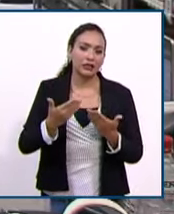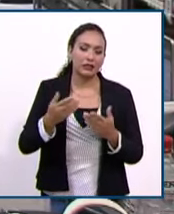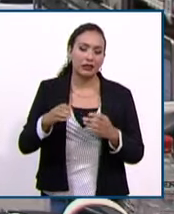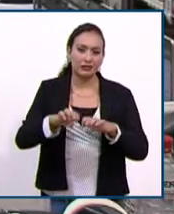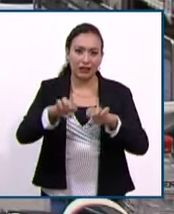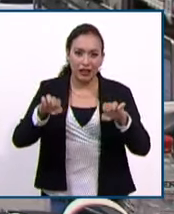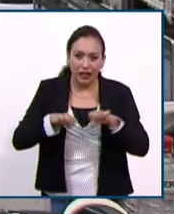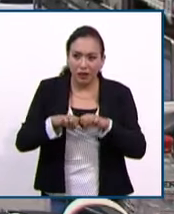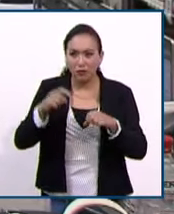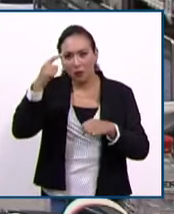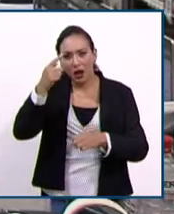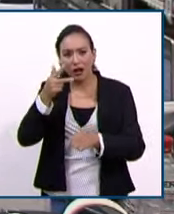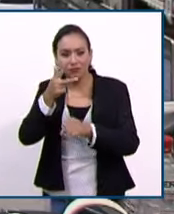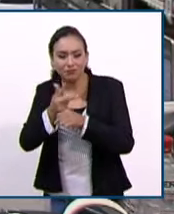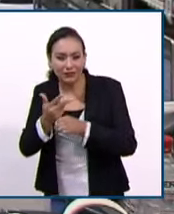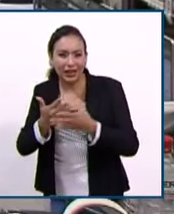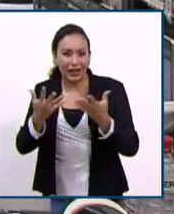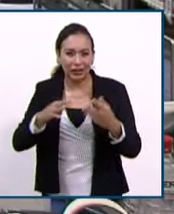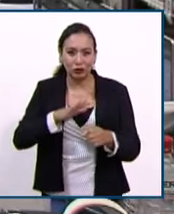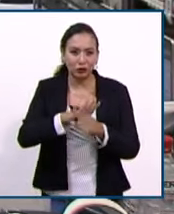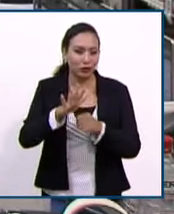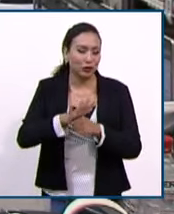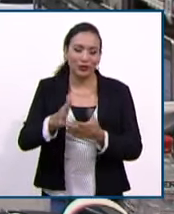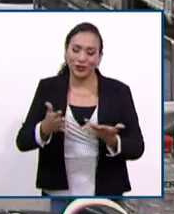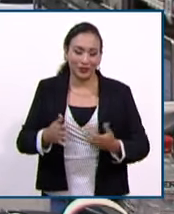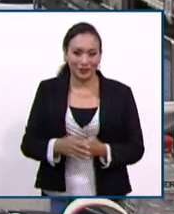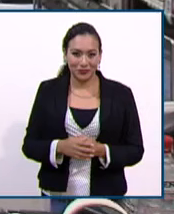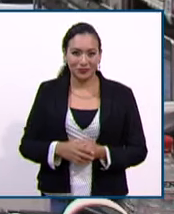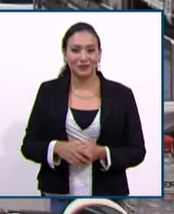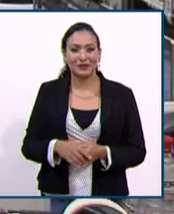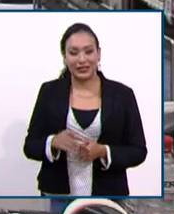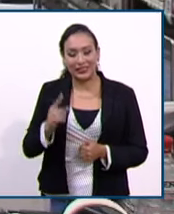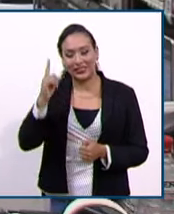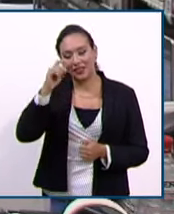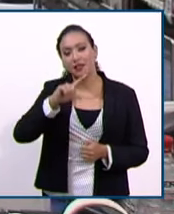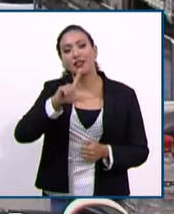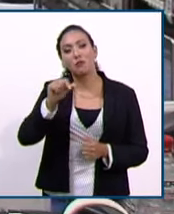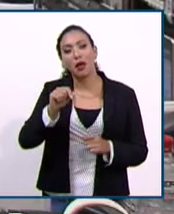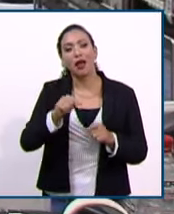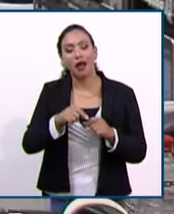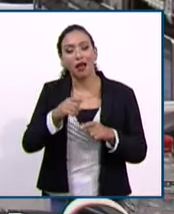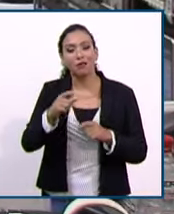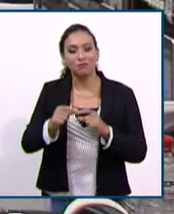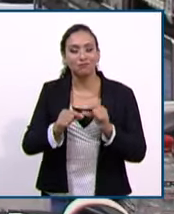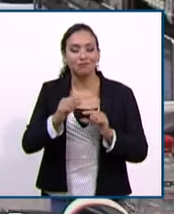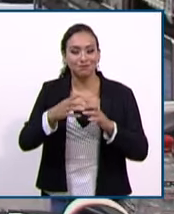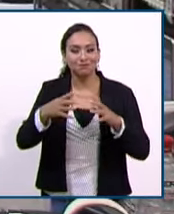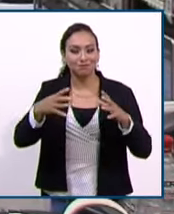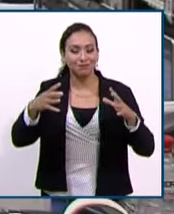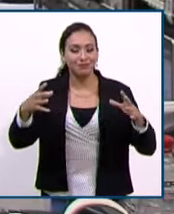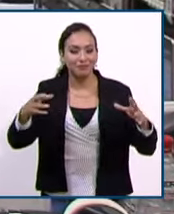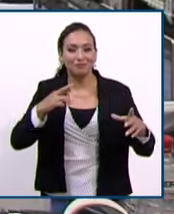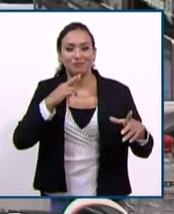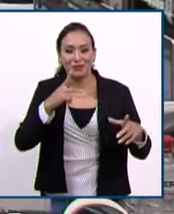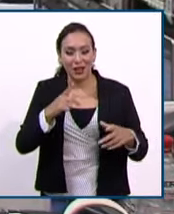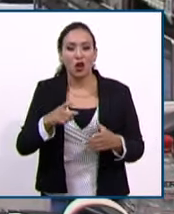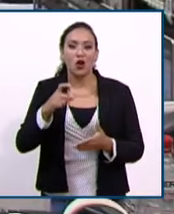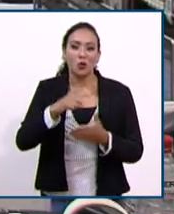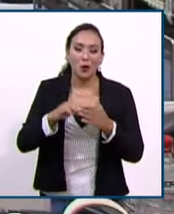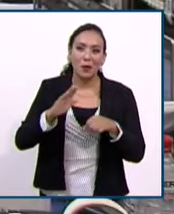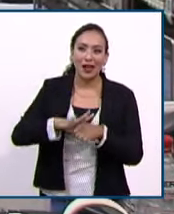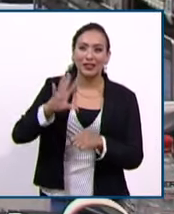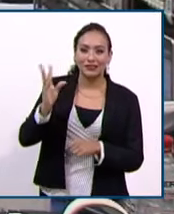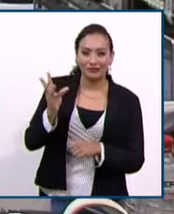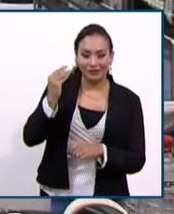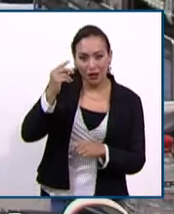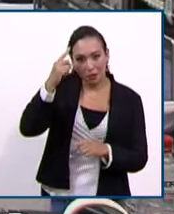necesario. Fue un inicio un poco complicado en ese sentido, pero con el paso del tiempo fuimos adquiriendo tecnología y equipo